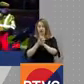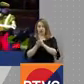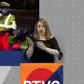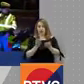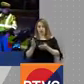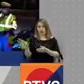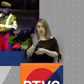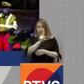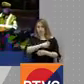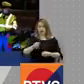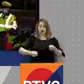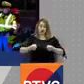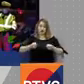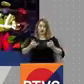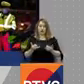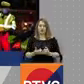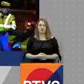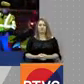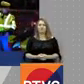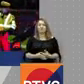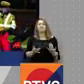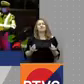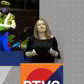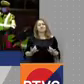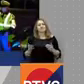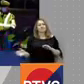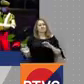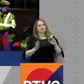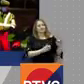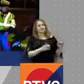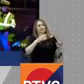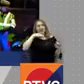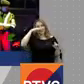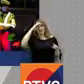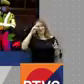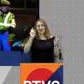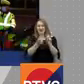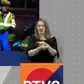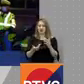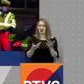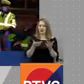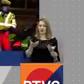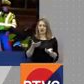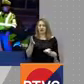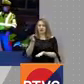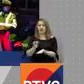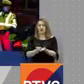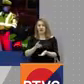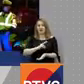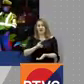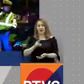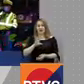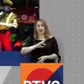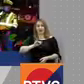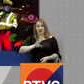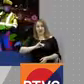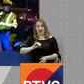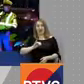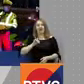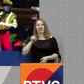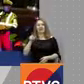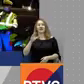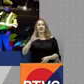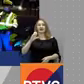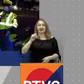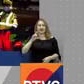conducen hasta ahora de medellín nos conectamos entonces con la capital del valle del cauca en cali está carlos gutiérrez